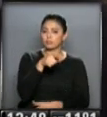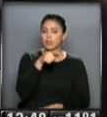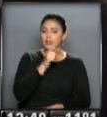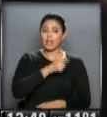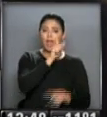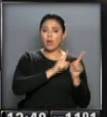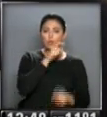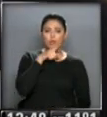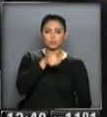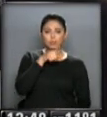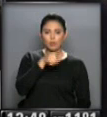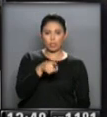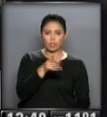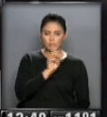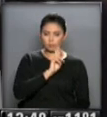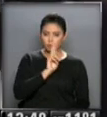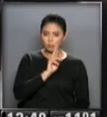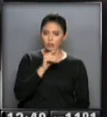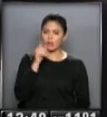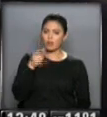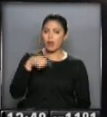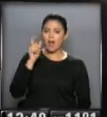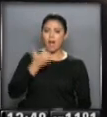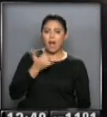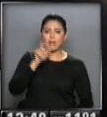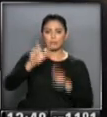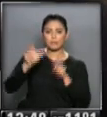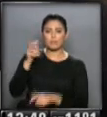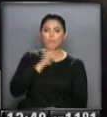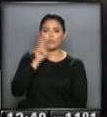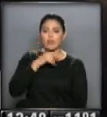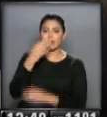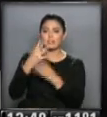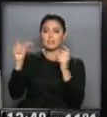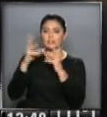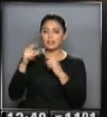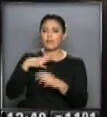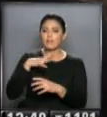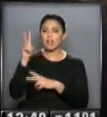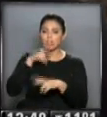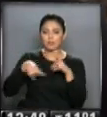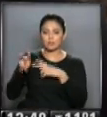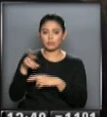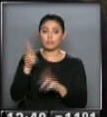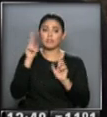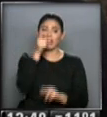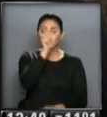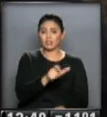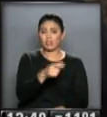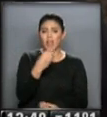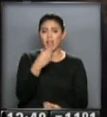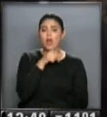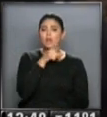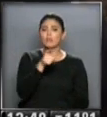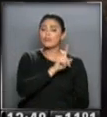trimarco en el programa de la Nata hay todavía hay chicas que están desaparecidas sería muy útil que este Mercenario del periodismo en vez de